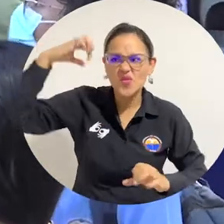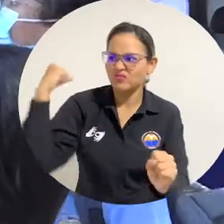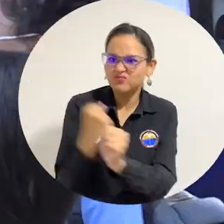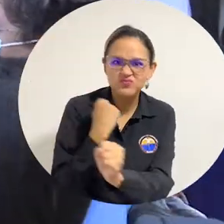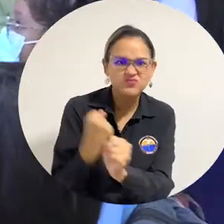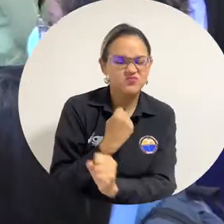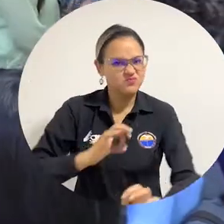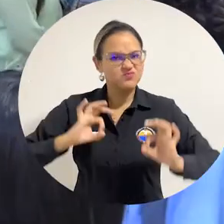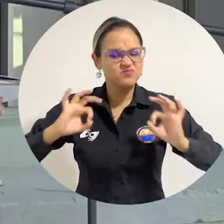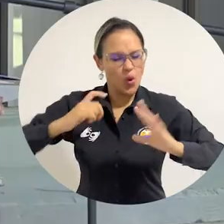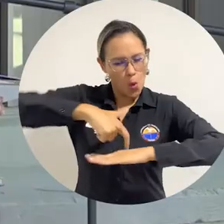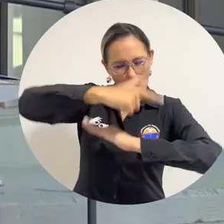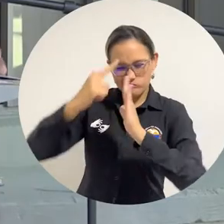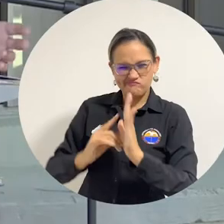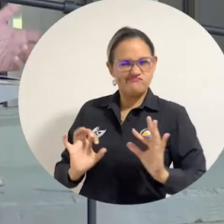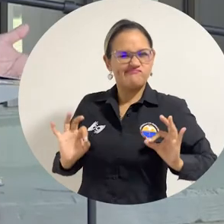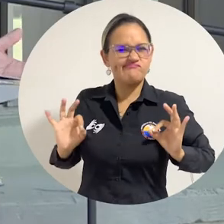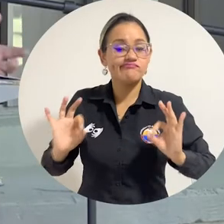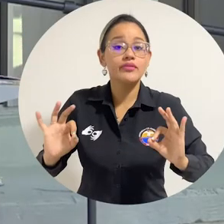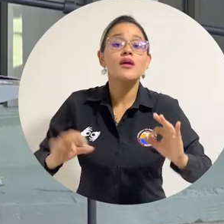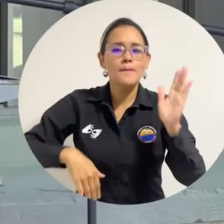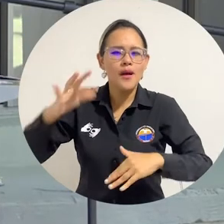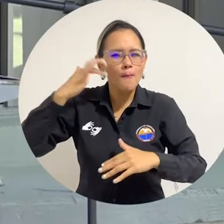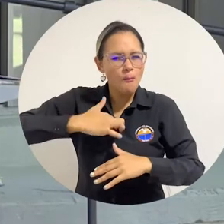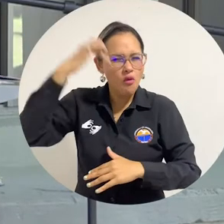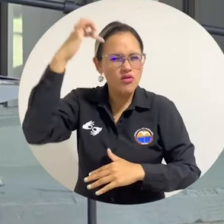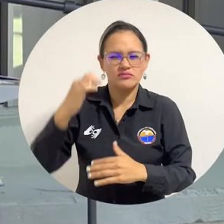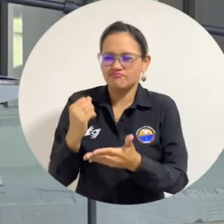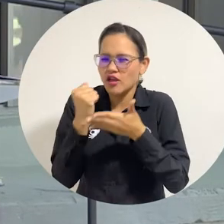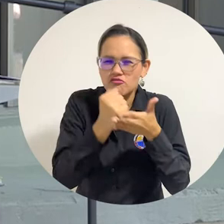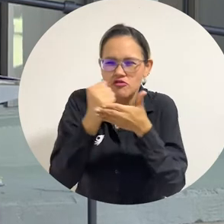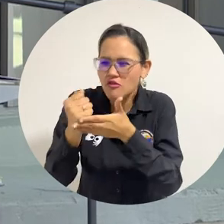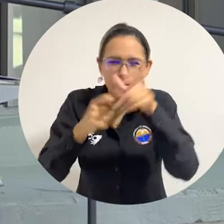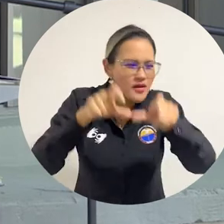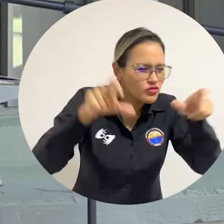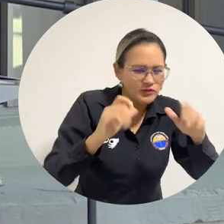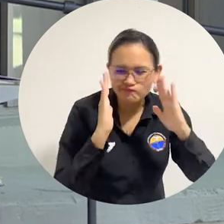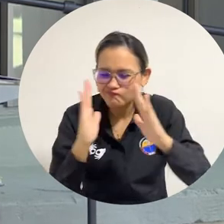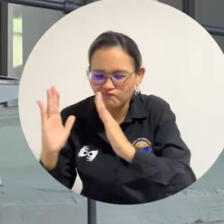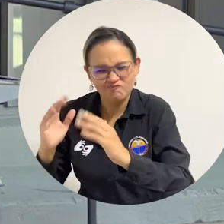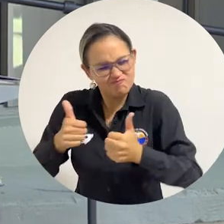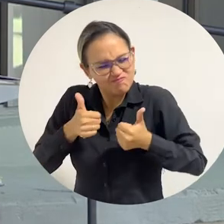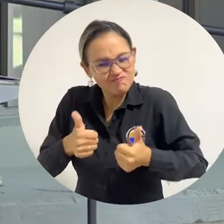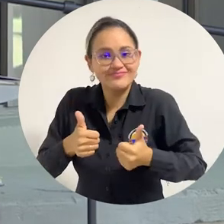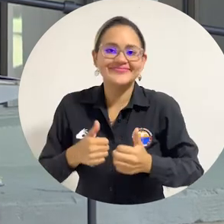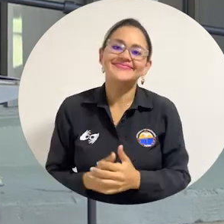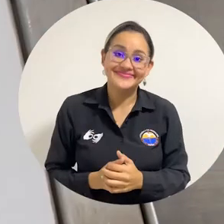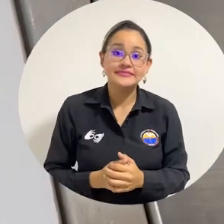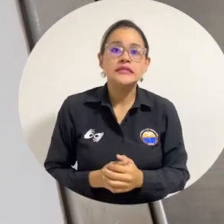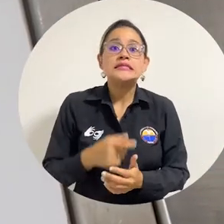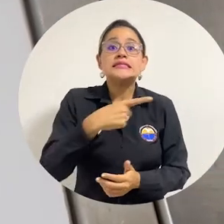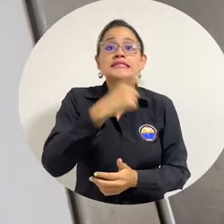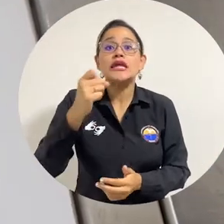Cuando son profesionales íntegros, cuando son verdaderos profesionales de la salud que atienden no solamente pacientes sino ante todos seres humanos.